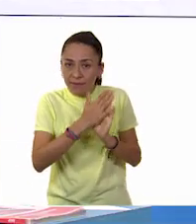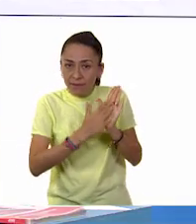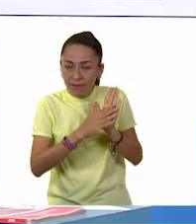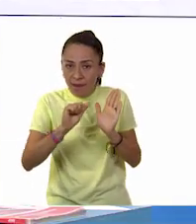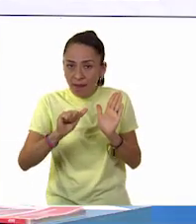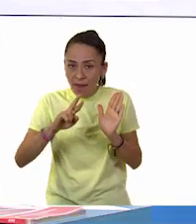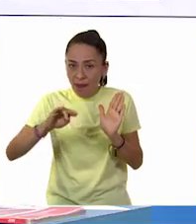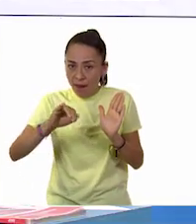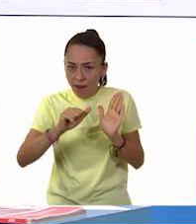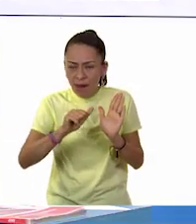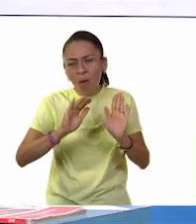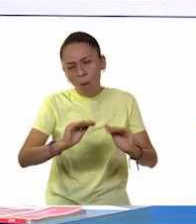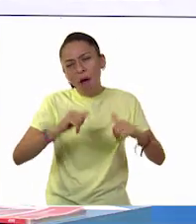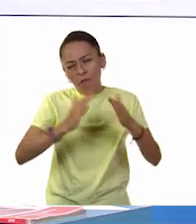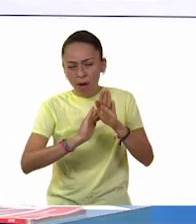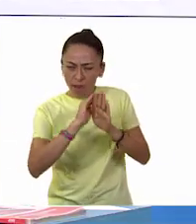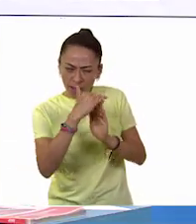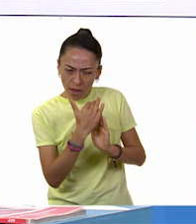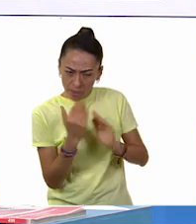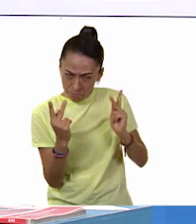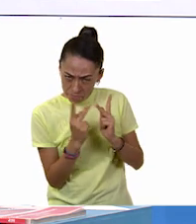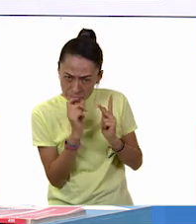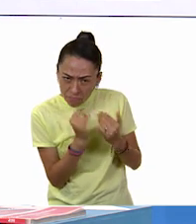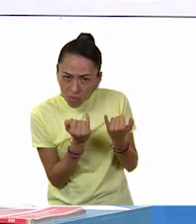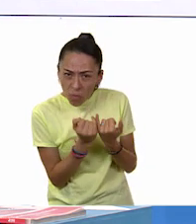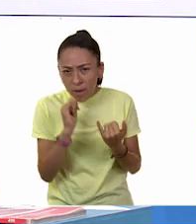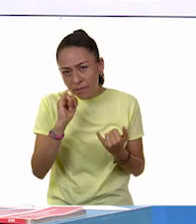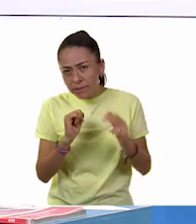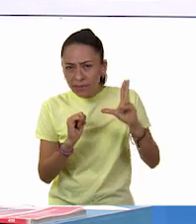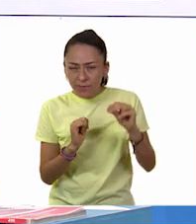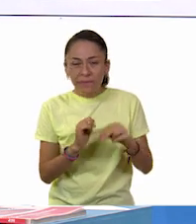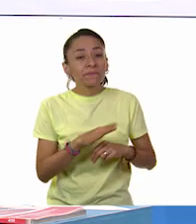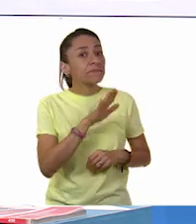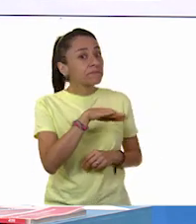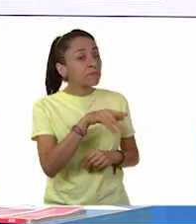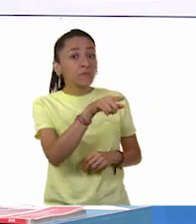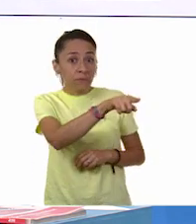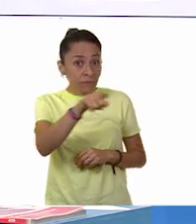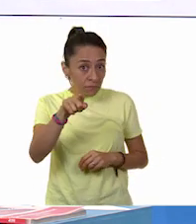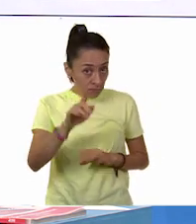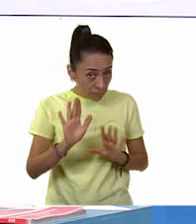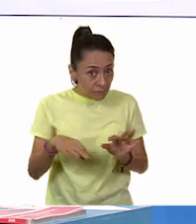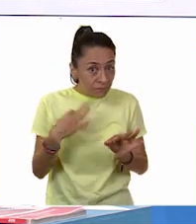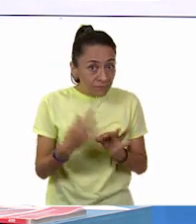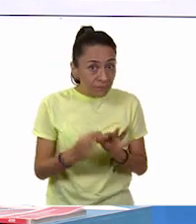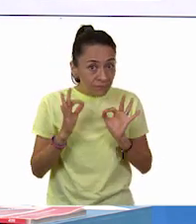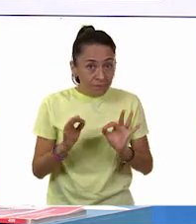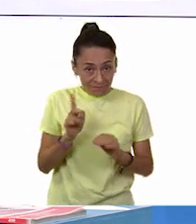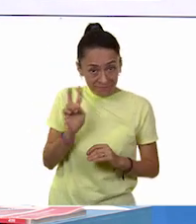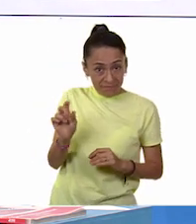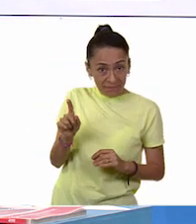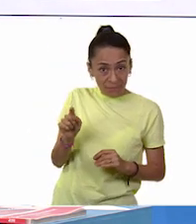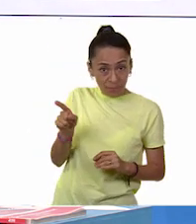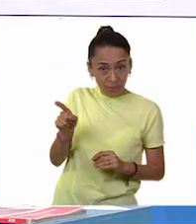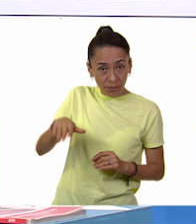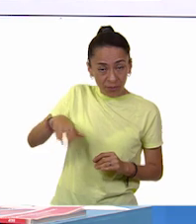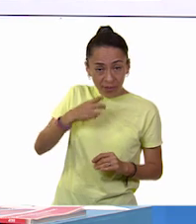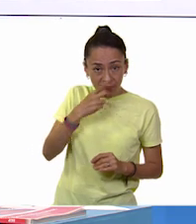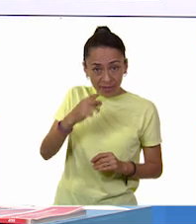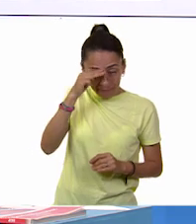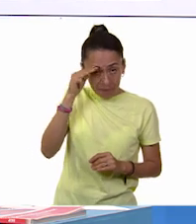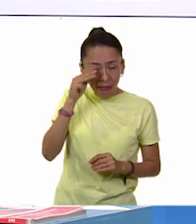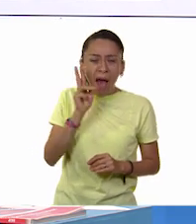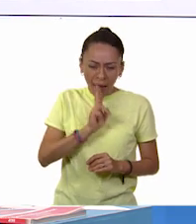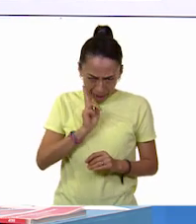casa, ¿están preparados para un reto como el que acaba de decir María? Hagan el experimento, por favor, y